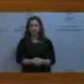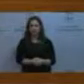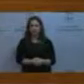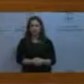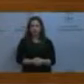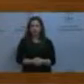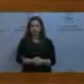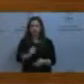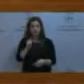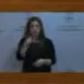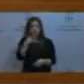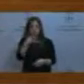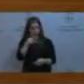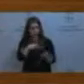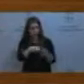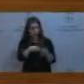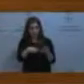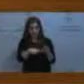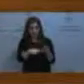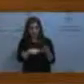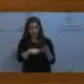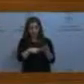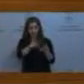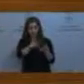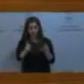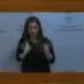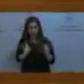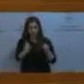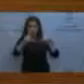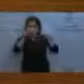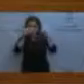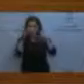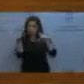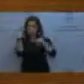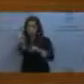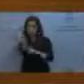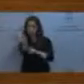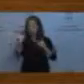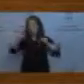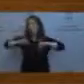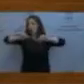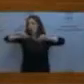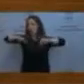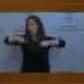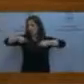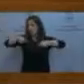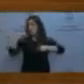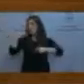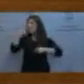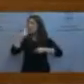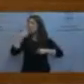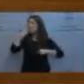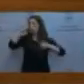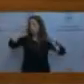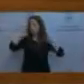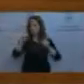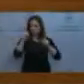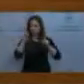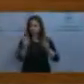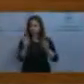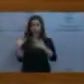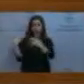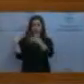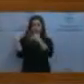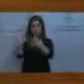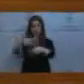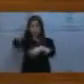Les suena a todos, ¿no? Esta es la foto del convenio, del cuento. Después de pasar 10 años, la foto